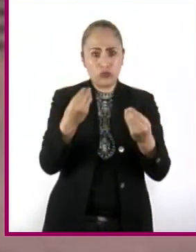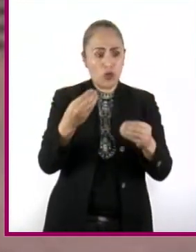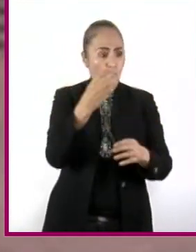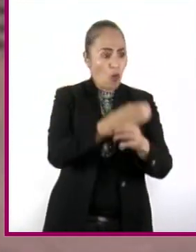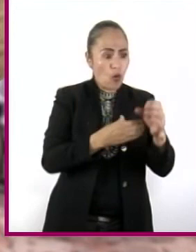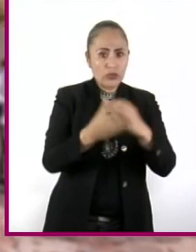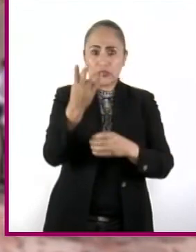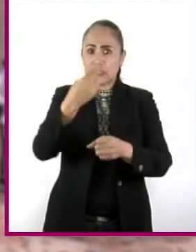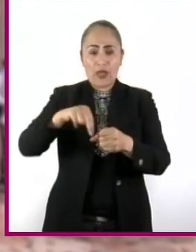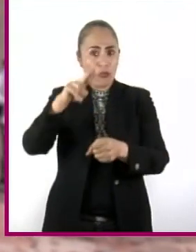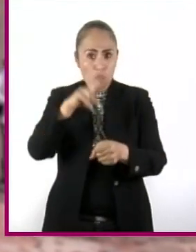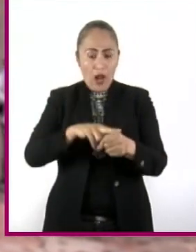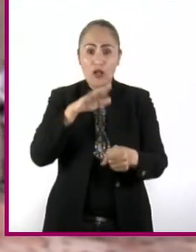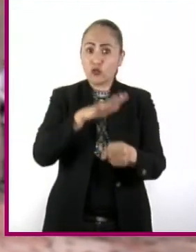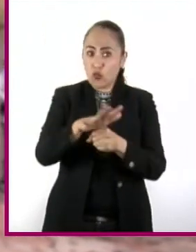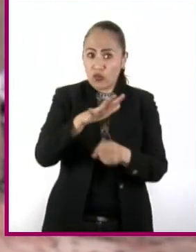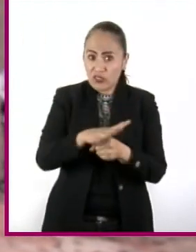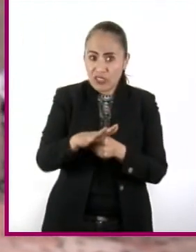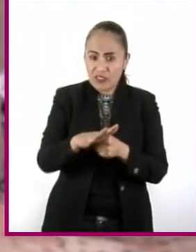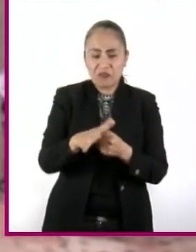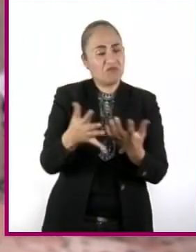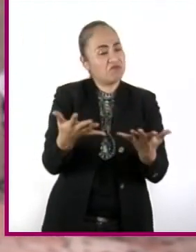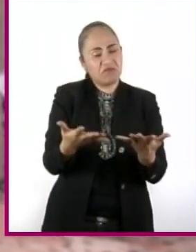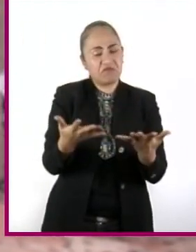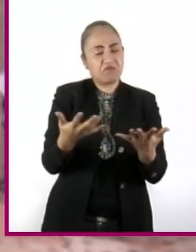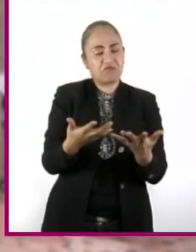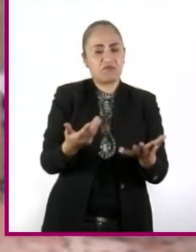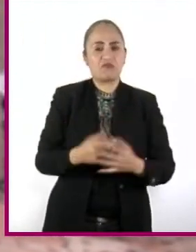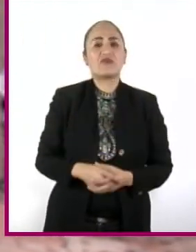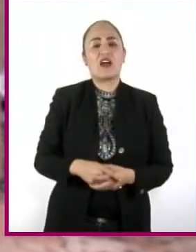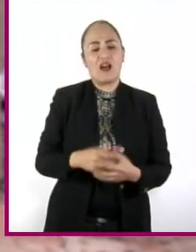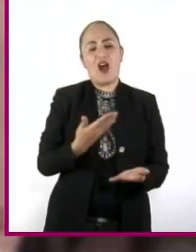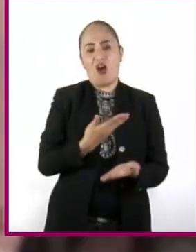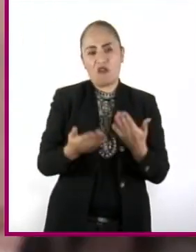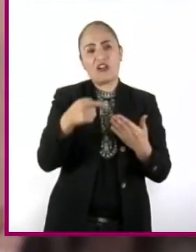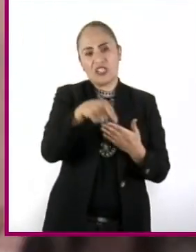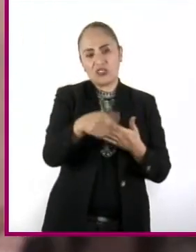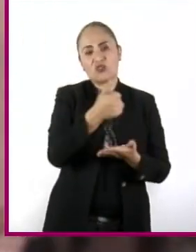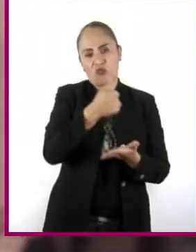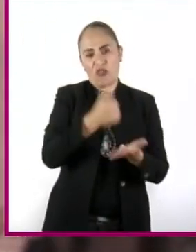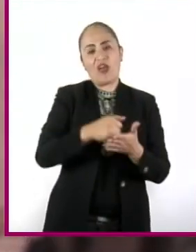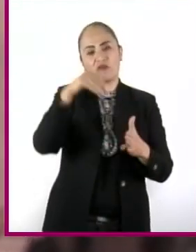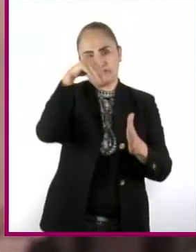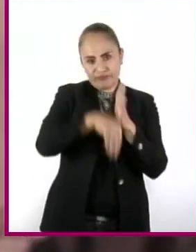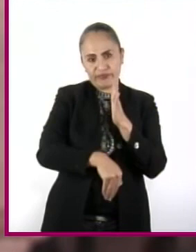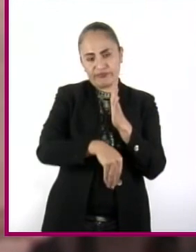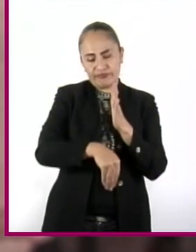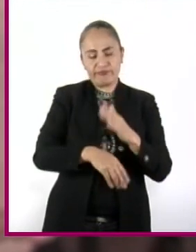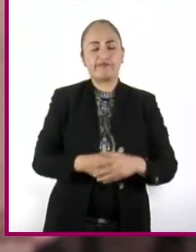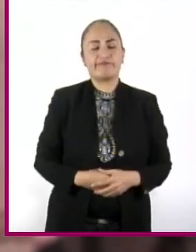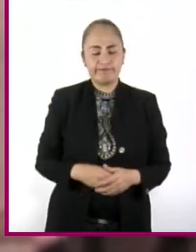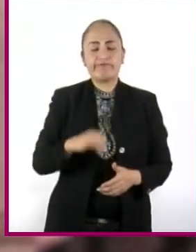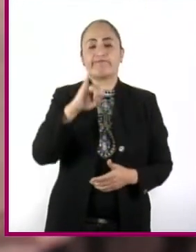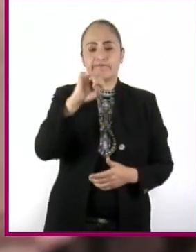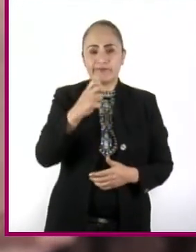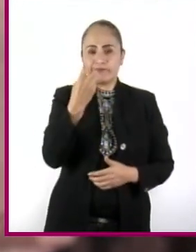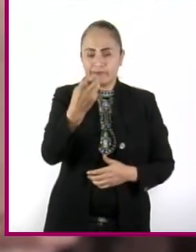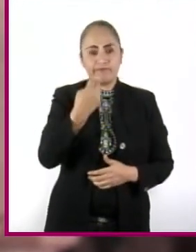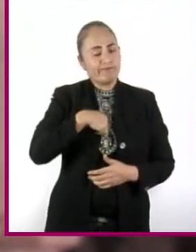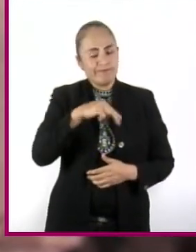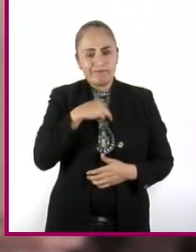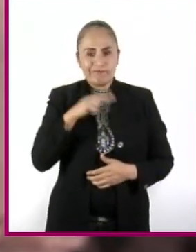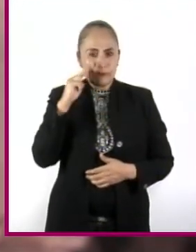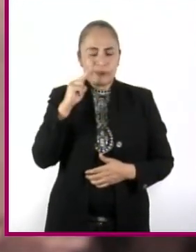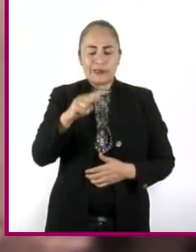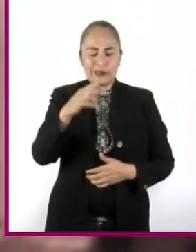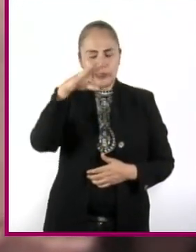disponibles en la región, si no son administrados correctamente. Pasa lo que ocurrió aquí. Tienes razón. Sí que deberíamos tomarlo de ejemplo.